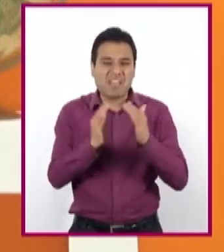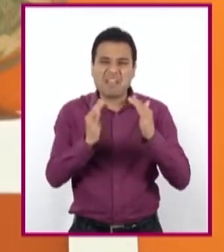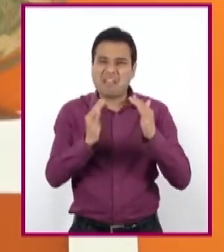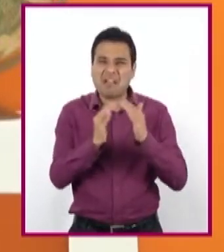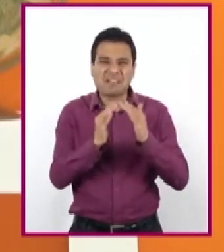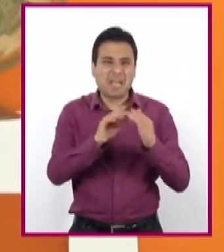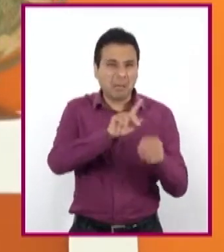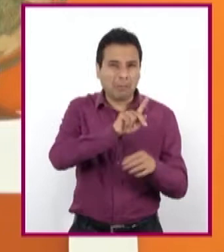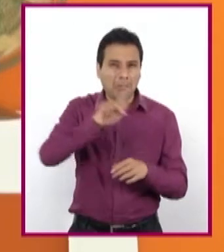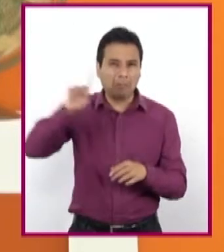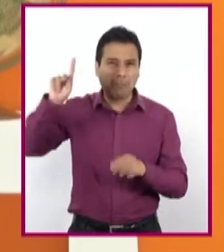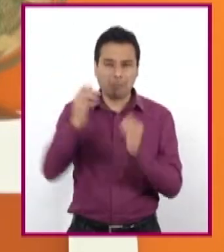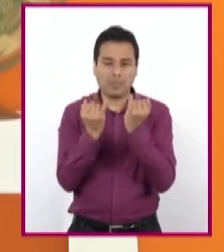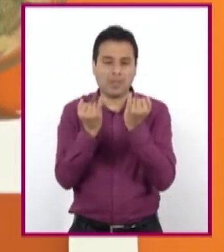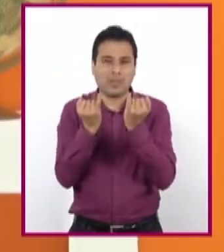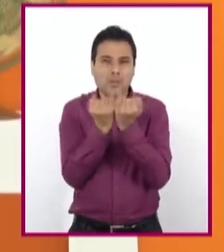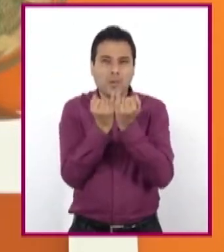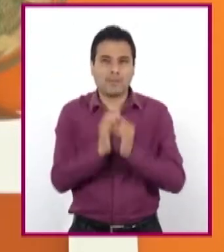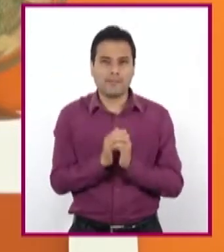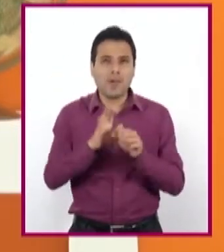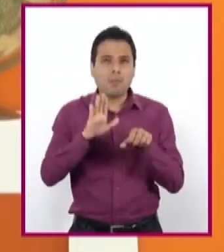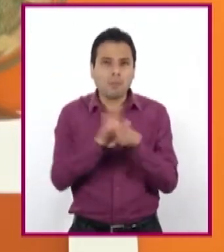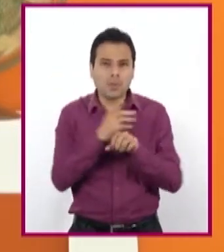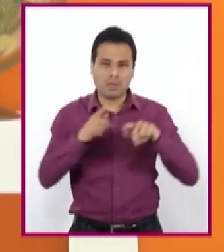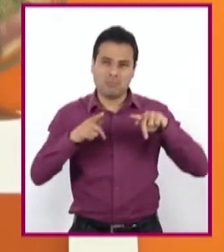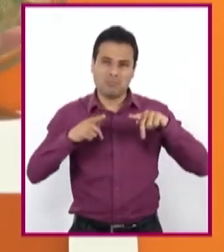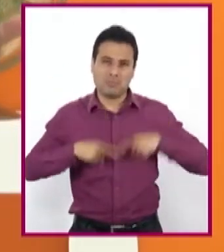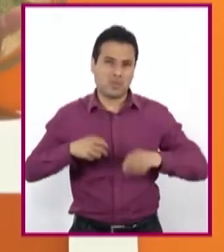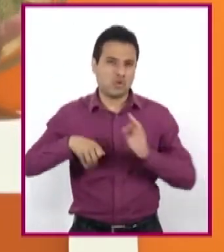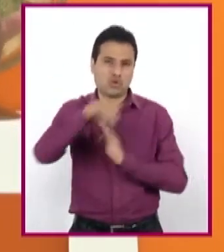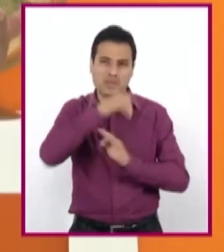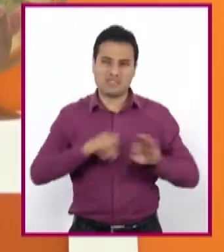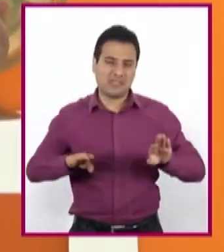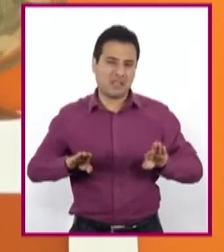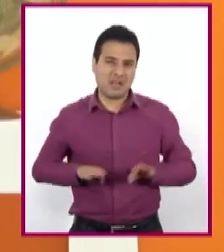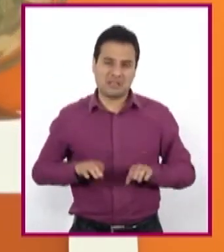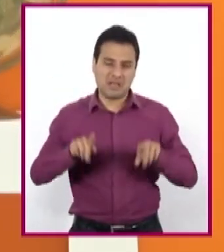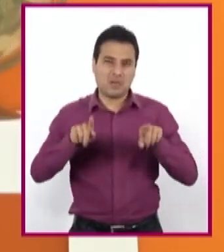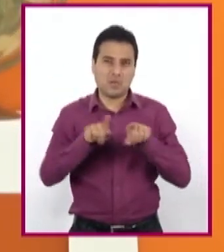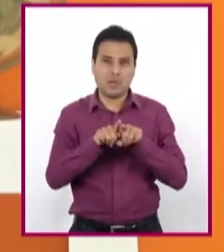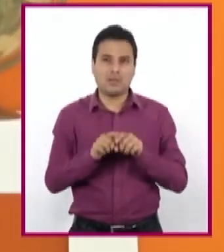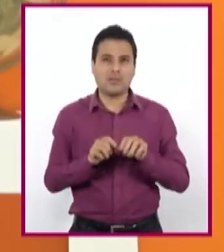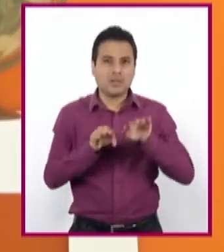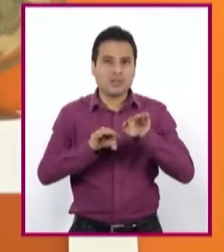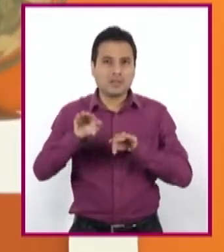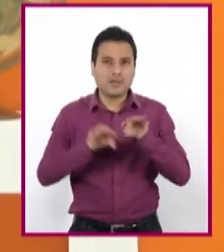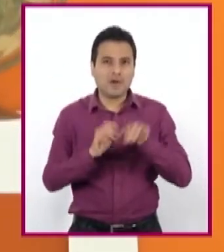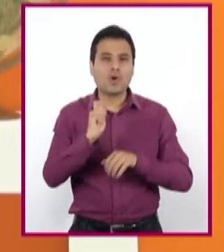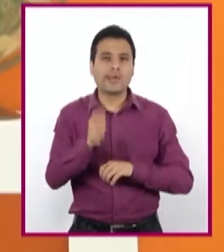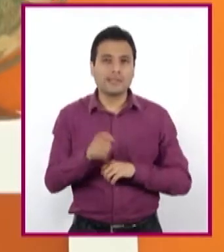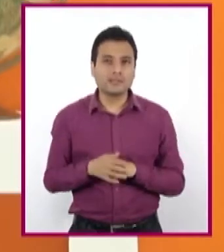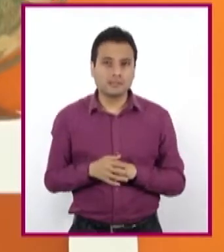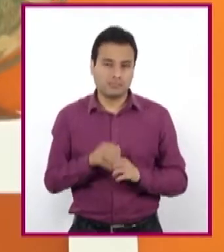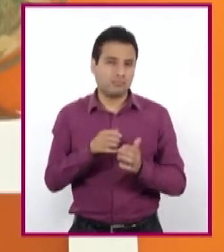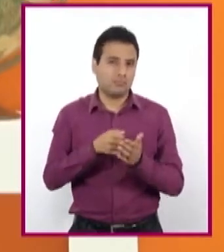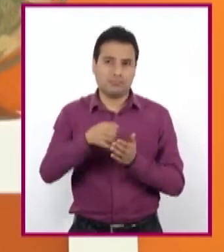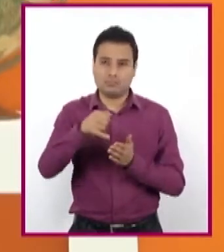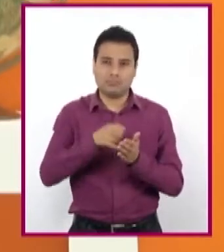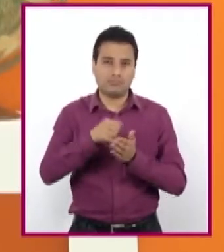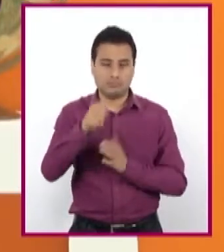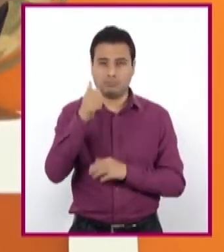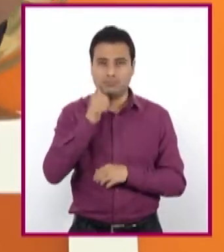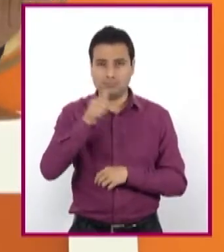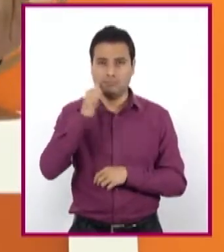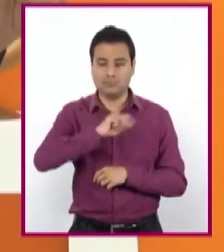y respondían a la homogeneidad del grupo. Las actividades comunitarias giraban en torno al cultivo que aprovechaban